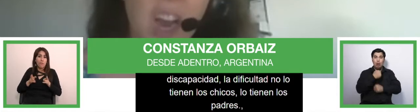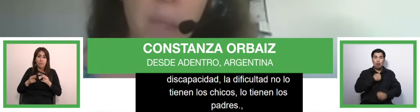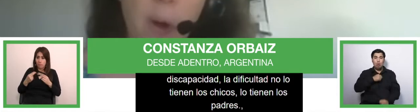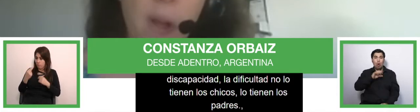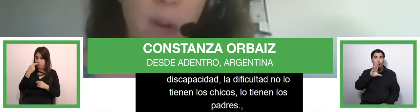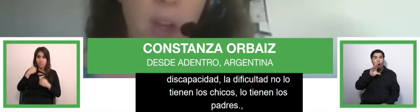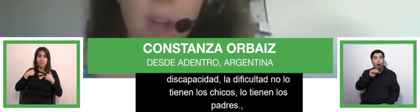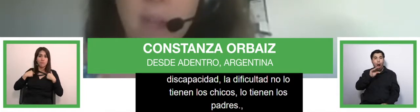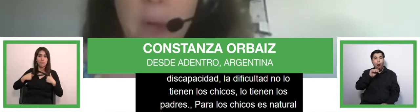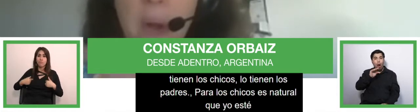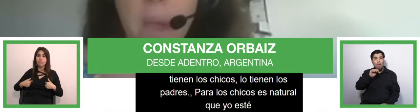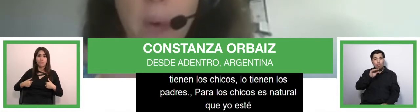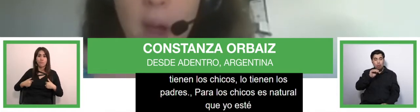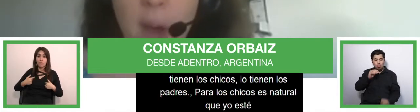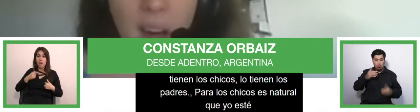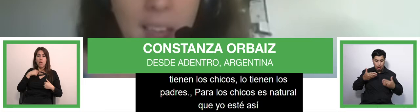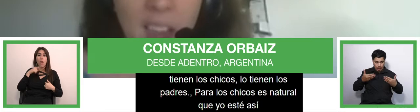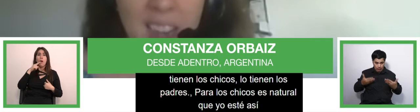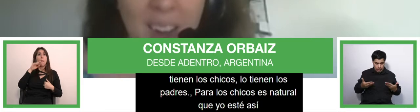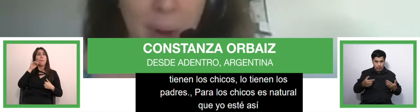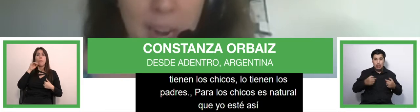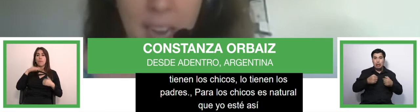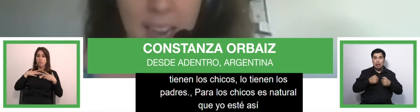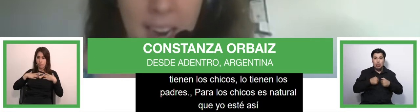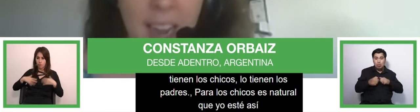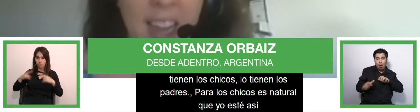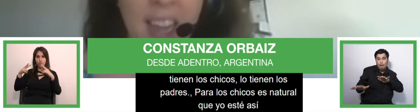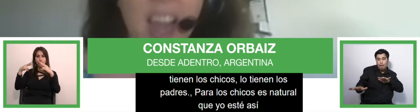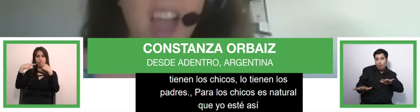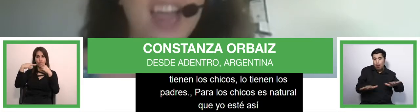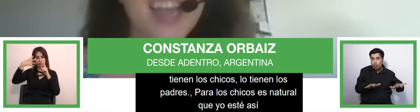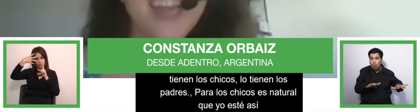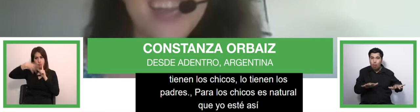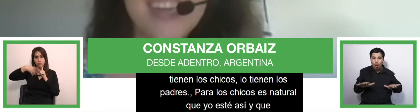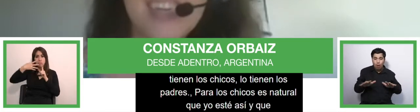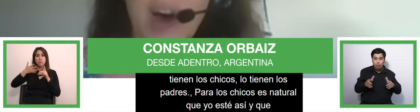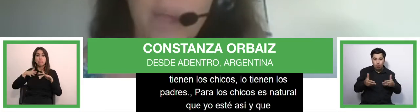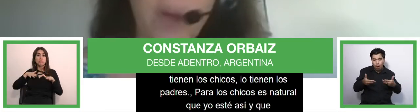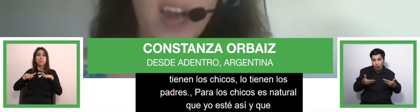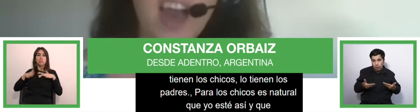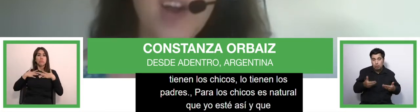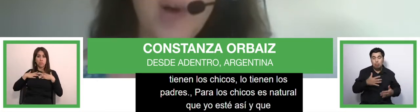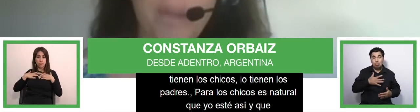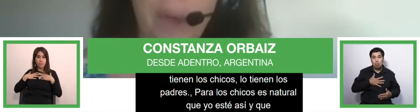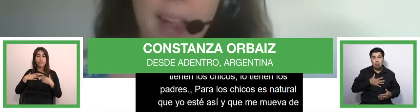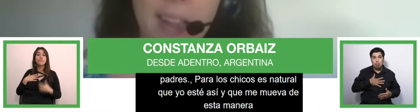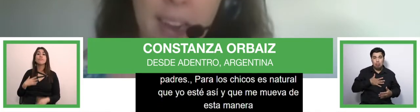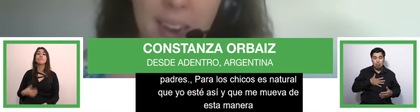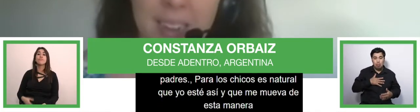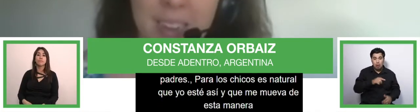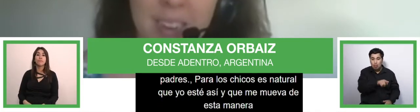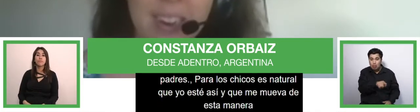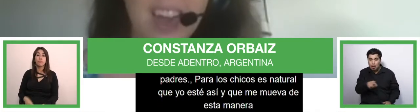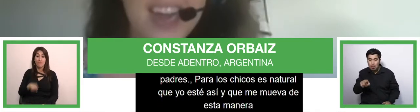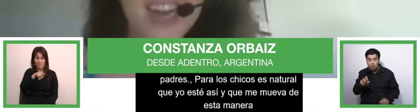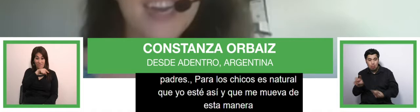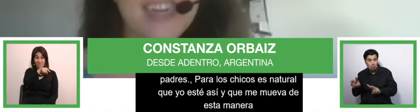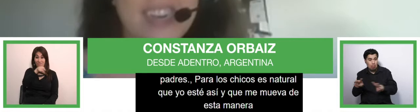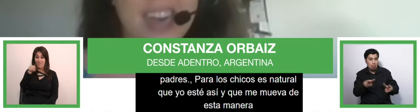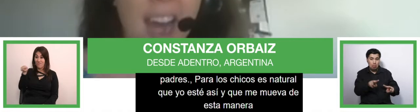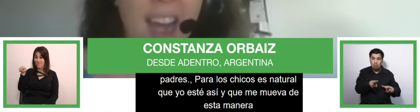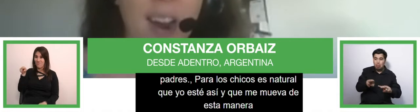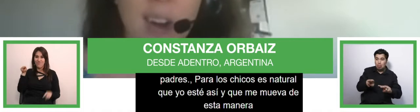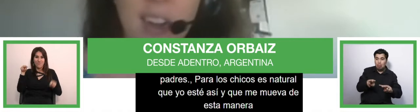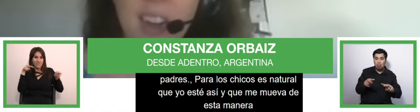y que me mueva de esta manera. Quizás para los padres que